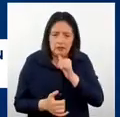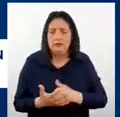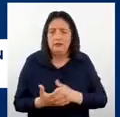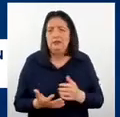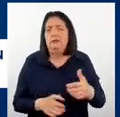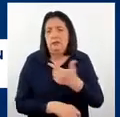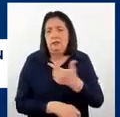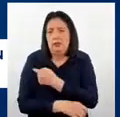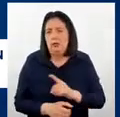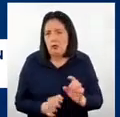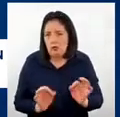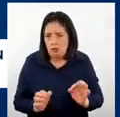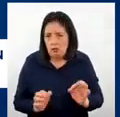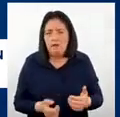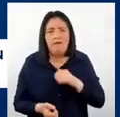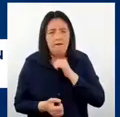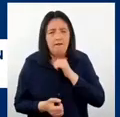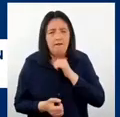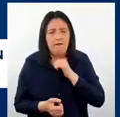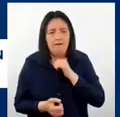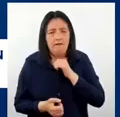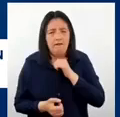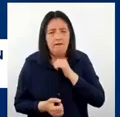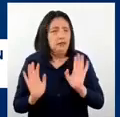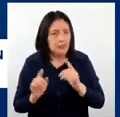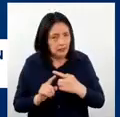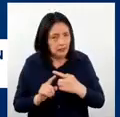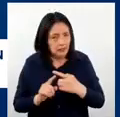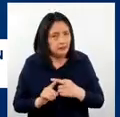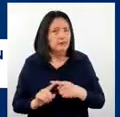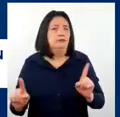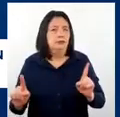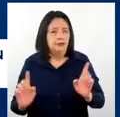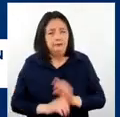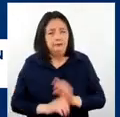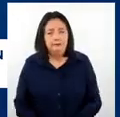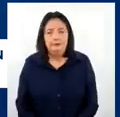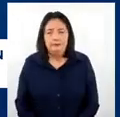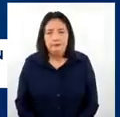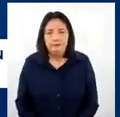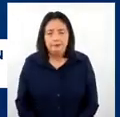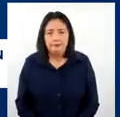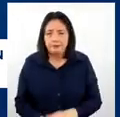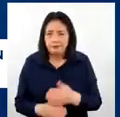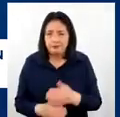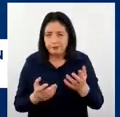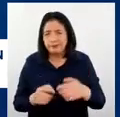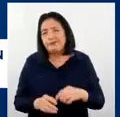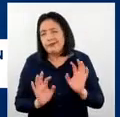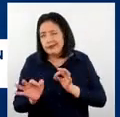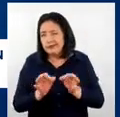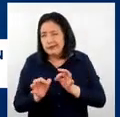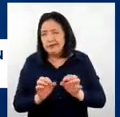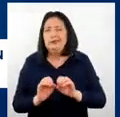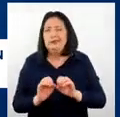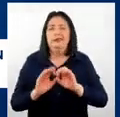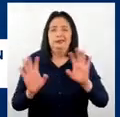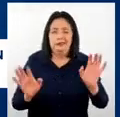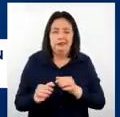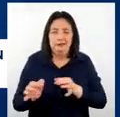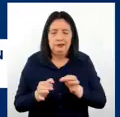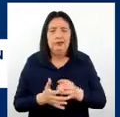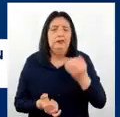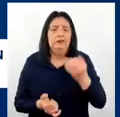completado el esquema de vacunación, ¿no? Ahí hay que medir las Ujú. cosas de una manera diferente. Digamos, esas son a grandes rasgos las disposiciones, las